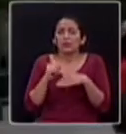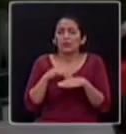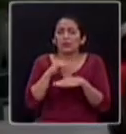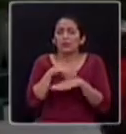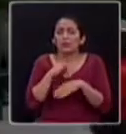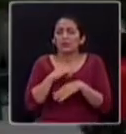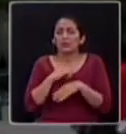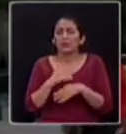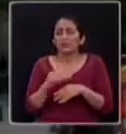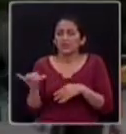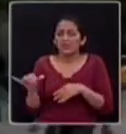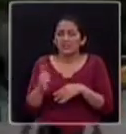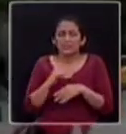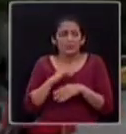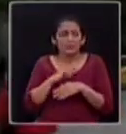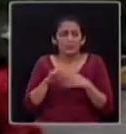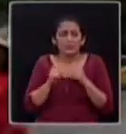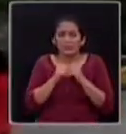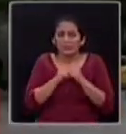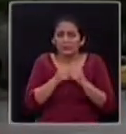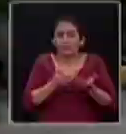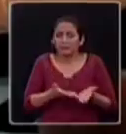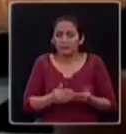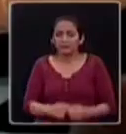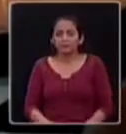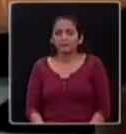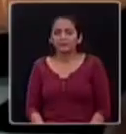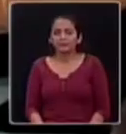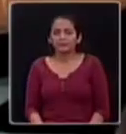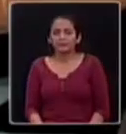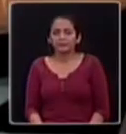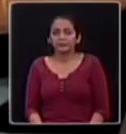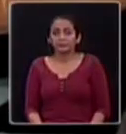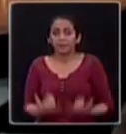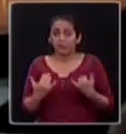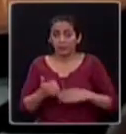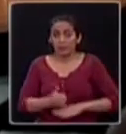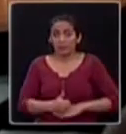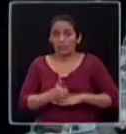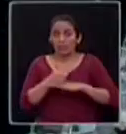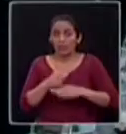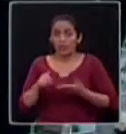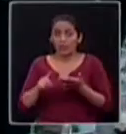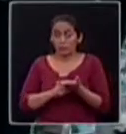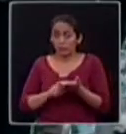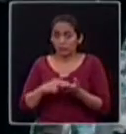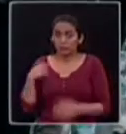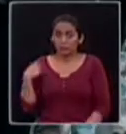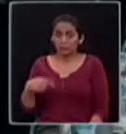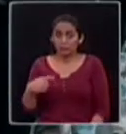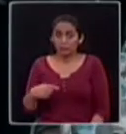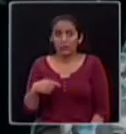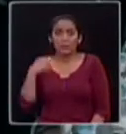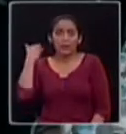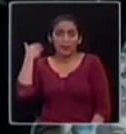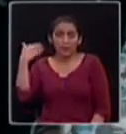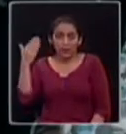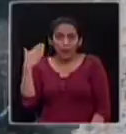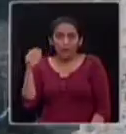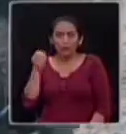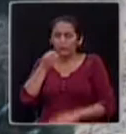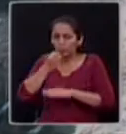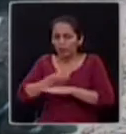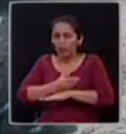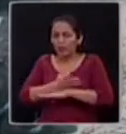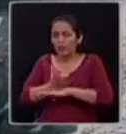todo. En el municipio están pendientes de este tema. La mesa técnica está en sesión permanente para recomendar al alcalde de Cuenca, Marcelo Cabrera,